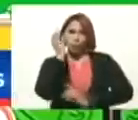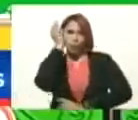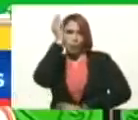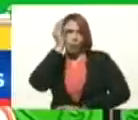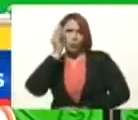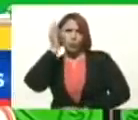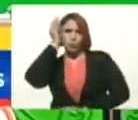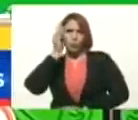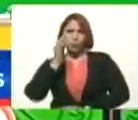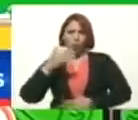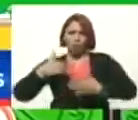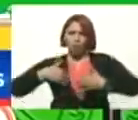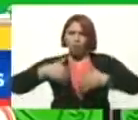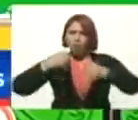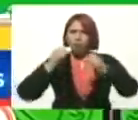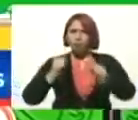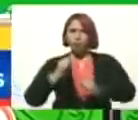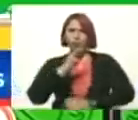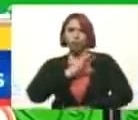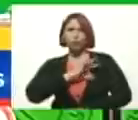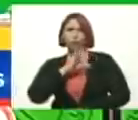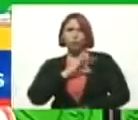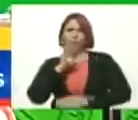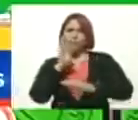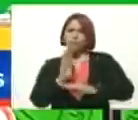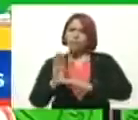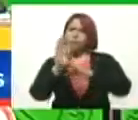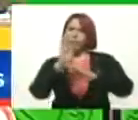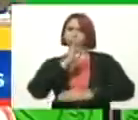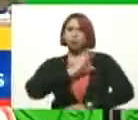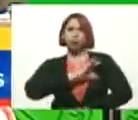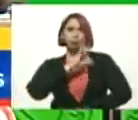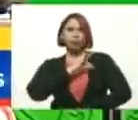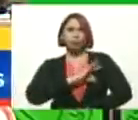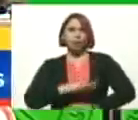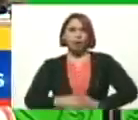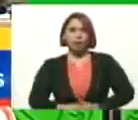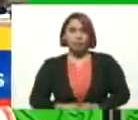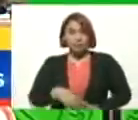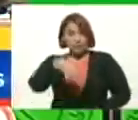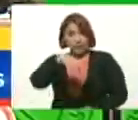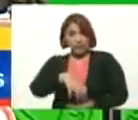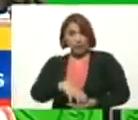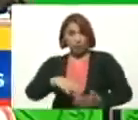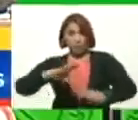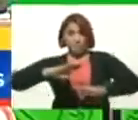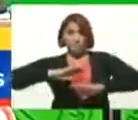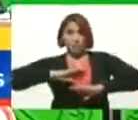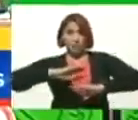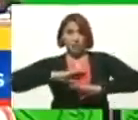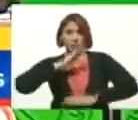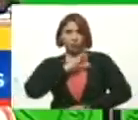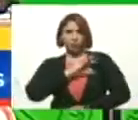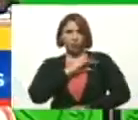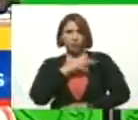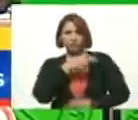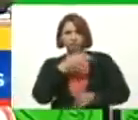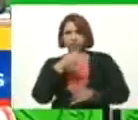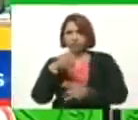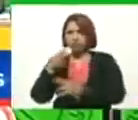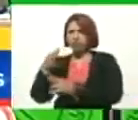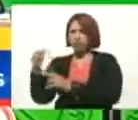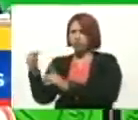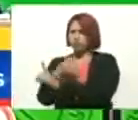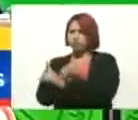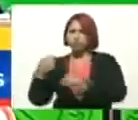conciencia, de la seguridad social, de la protección social, del estado de bienestar social tiroteado y vulnerado por la